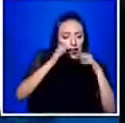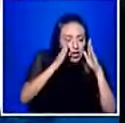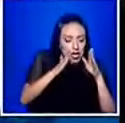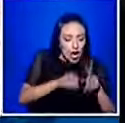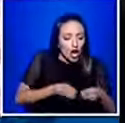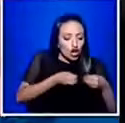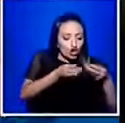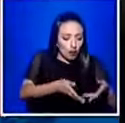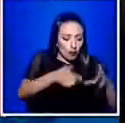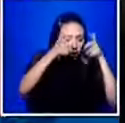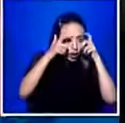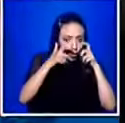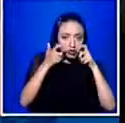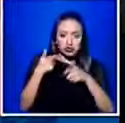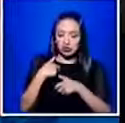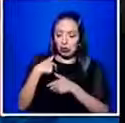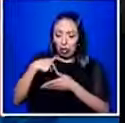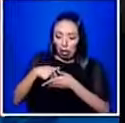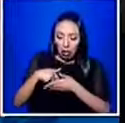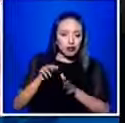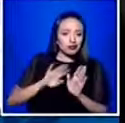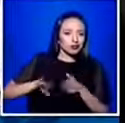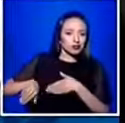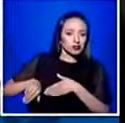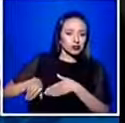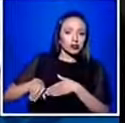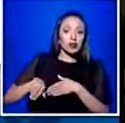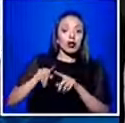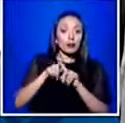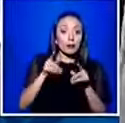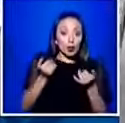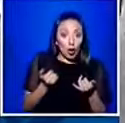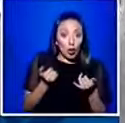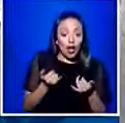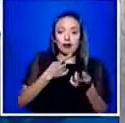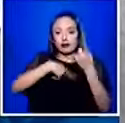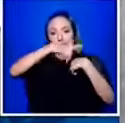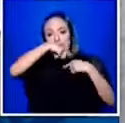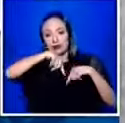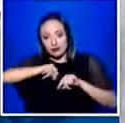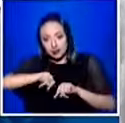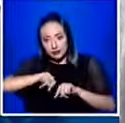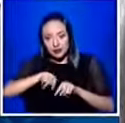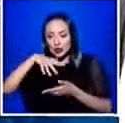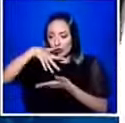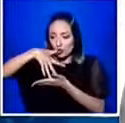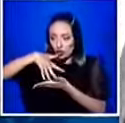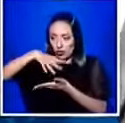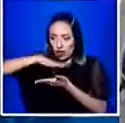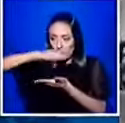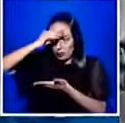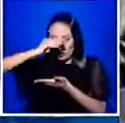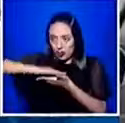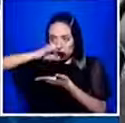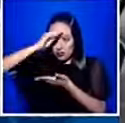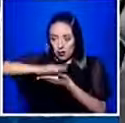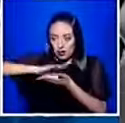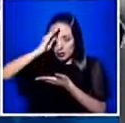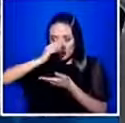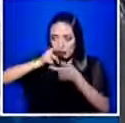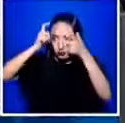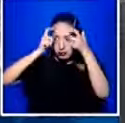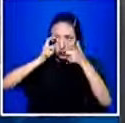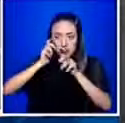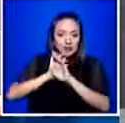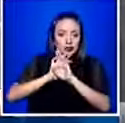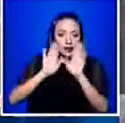me quedé un poco estancado. Sí, pero gracias a Dios, como le digo, y seguimos avanzando y tenemos esta gran